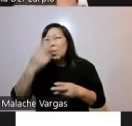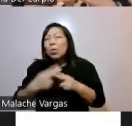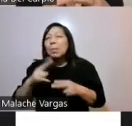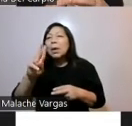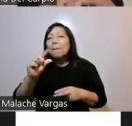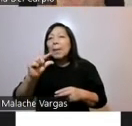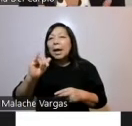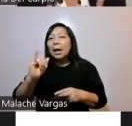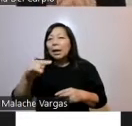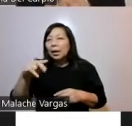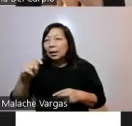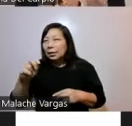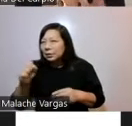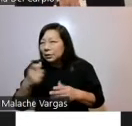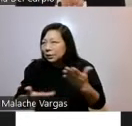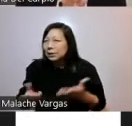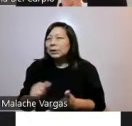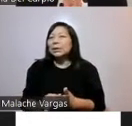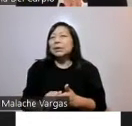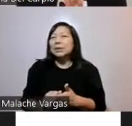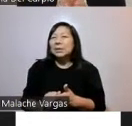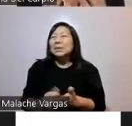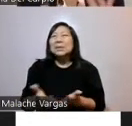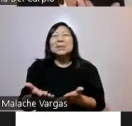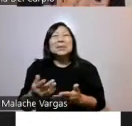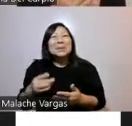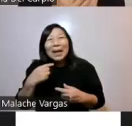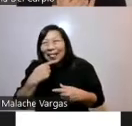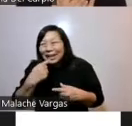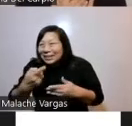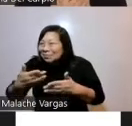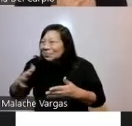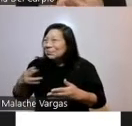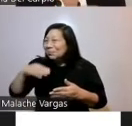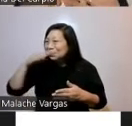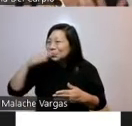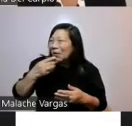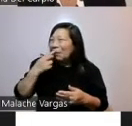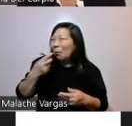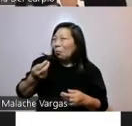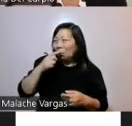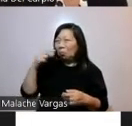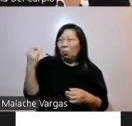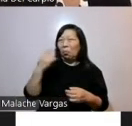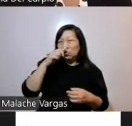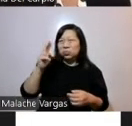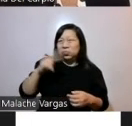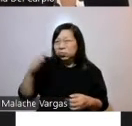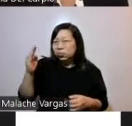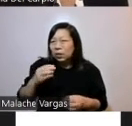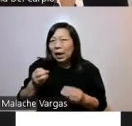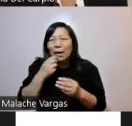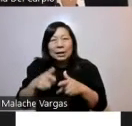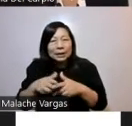es esta infección que produce el olor a pescado, que es una infección endógena por un sobrecrecimiento de